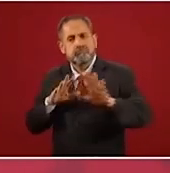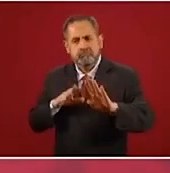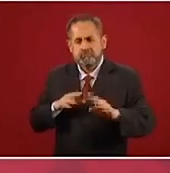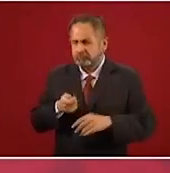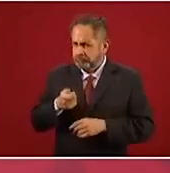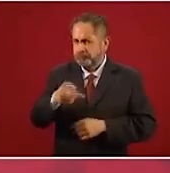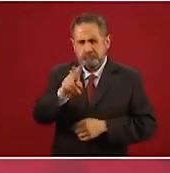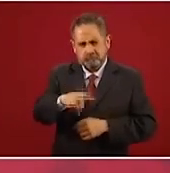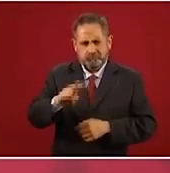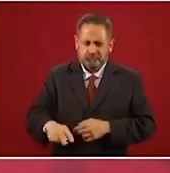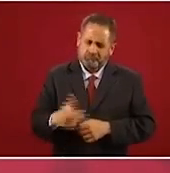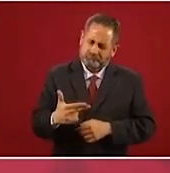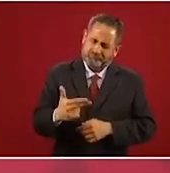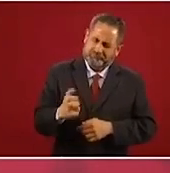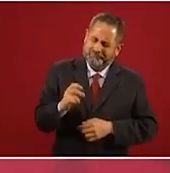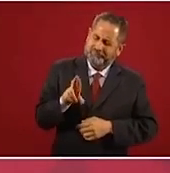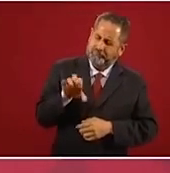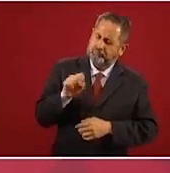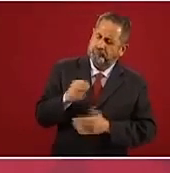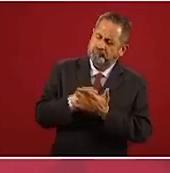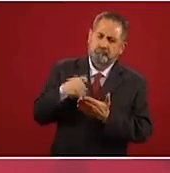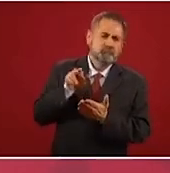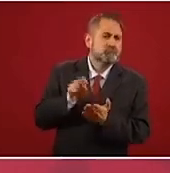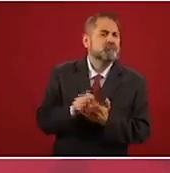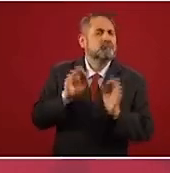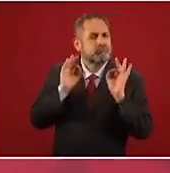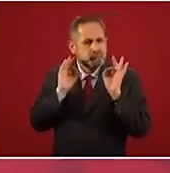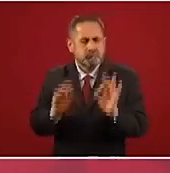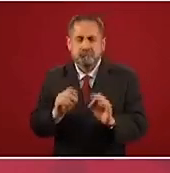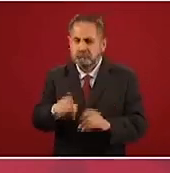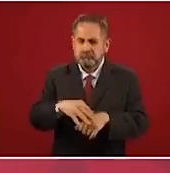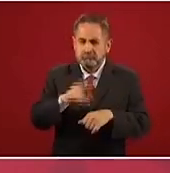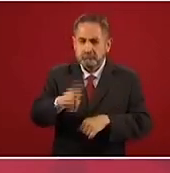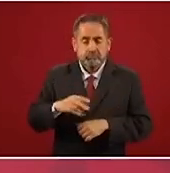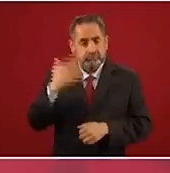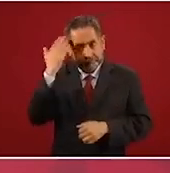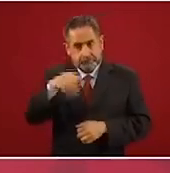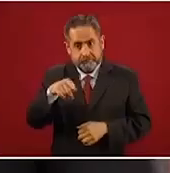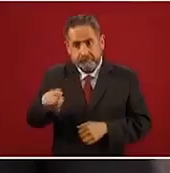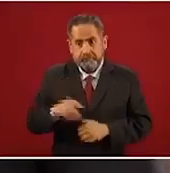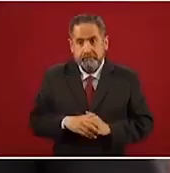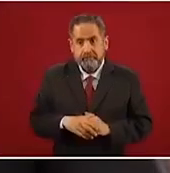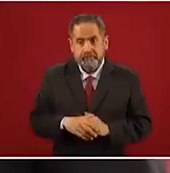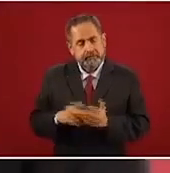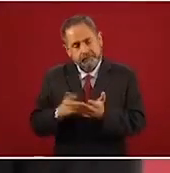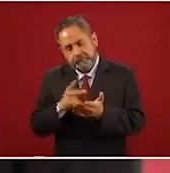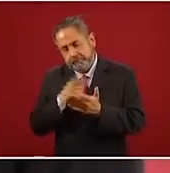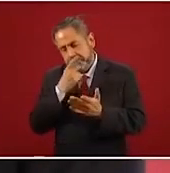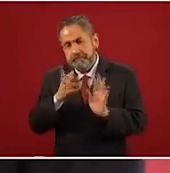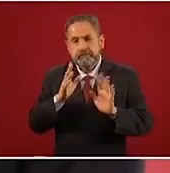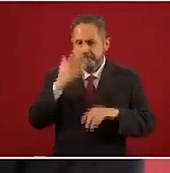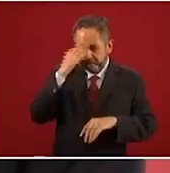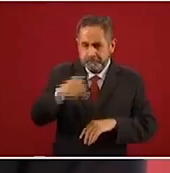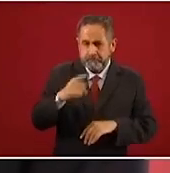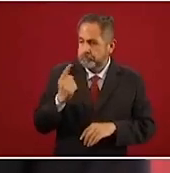héroes vivientes, porque ya se sabe, pero no está de más repetirlo,